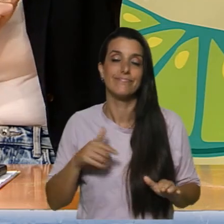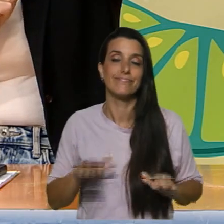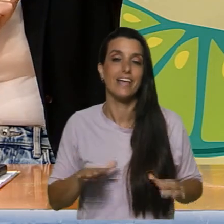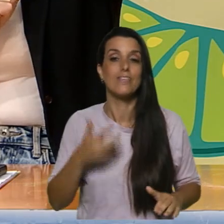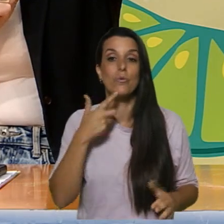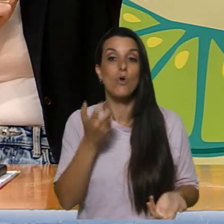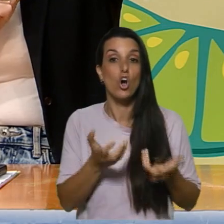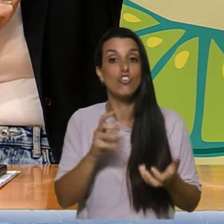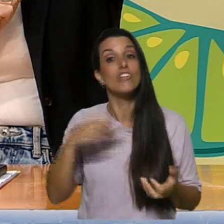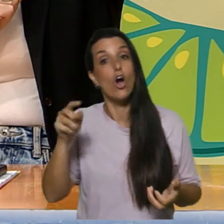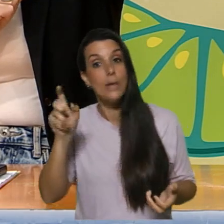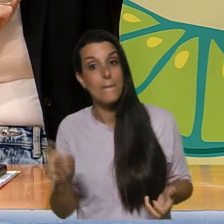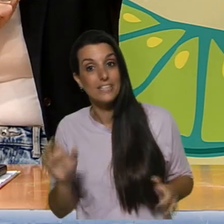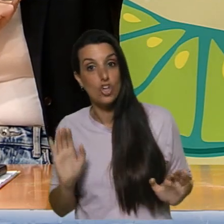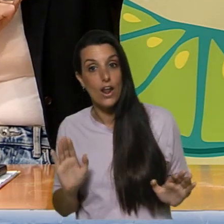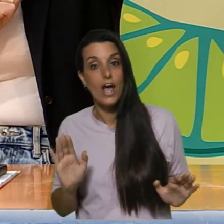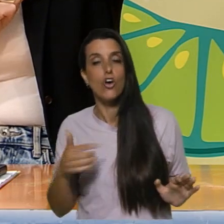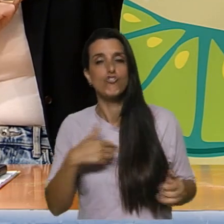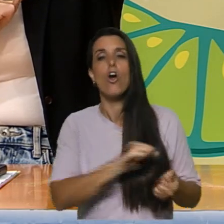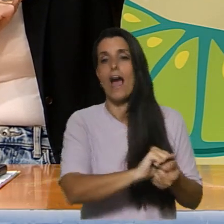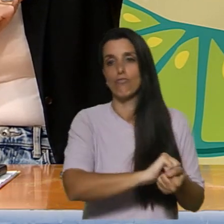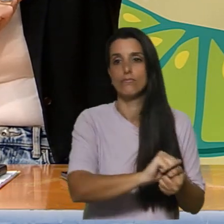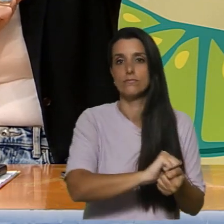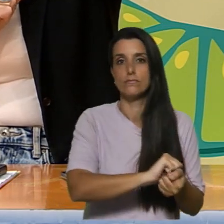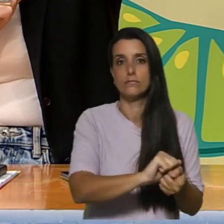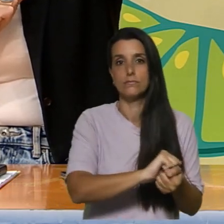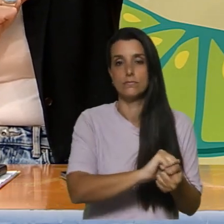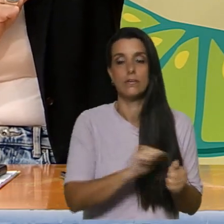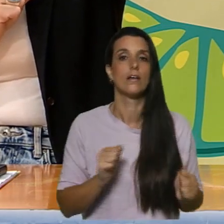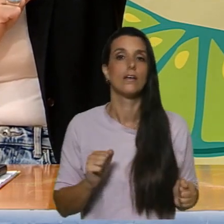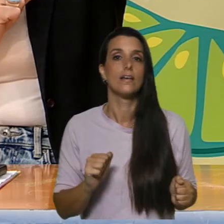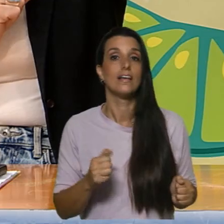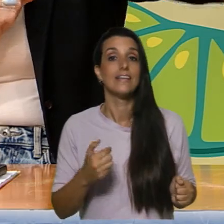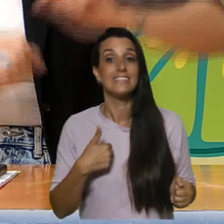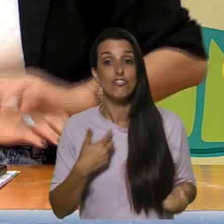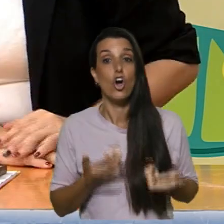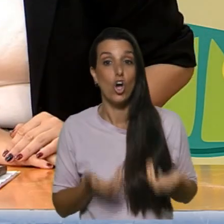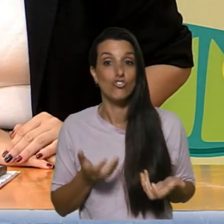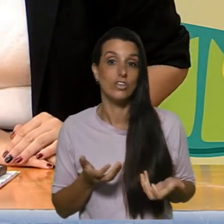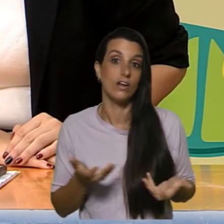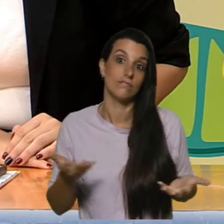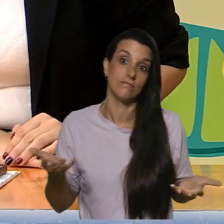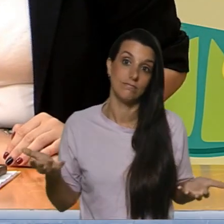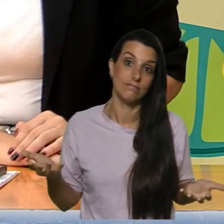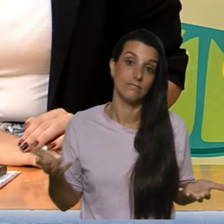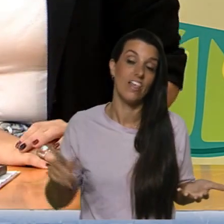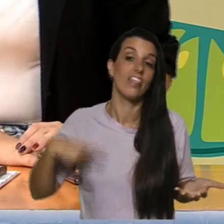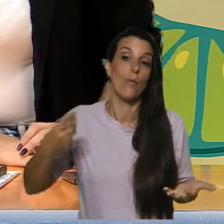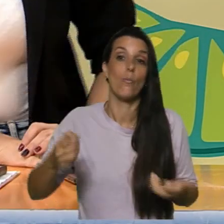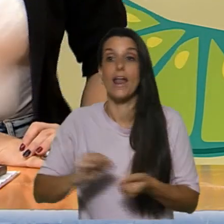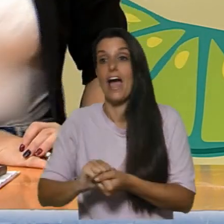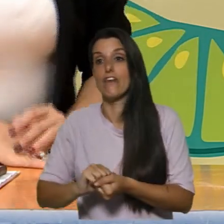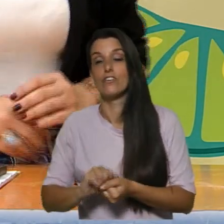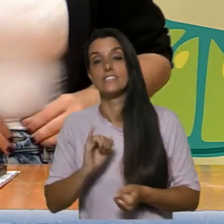Si cocina otro, yo voy lavando. Sí. Si cocino yo, lavo después. Perfecto. Que termino.